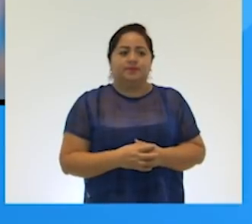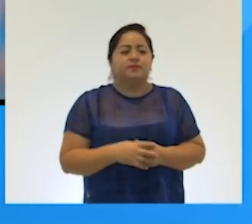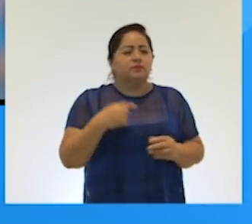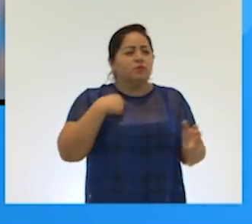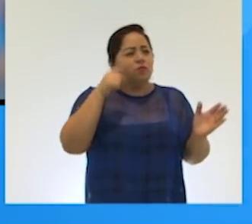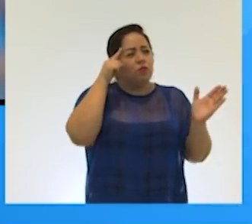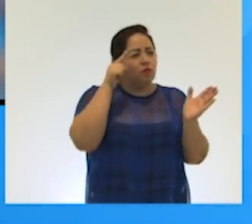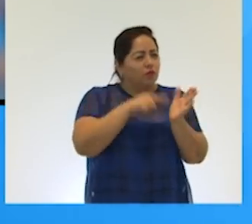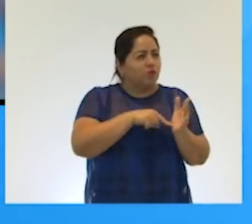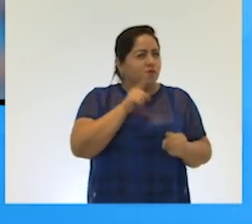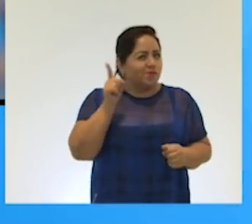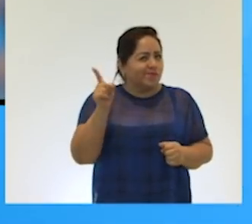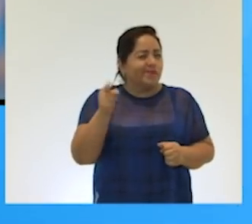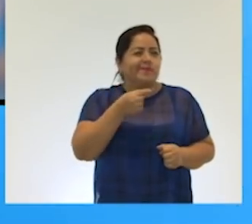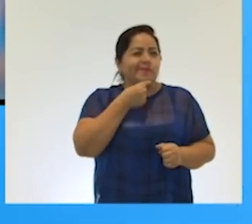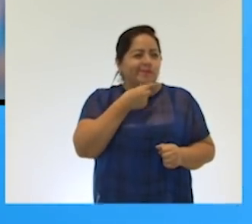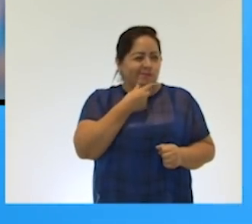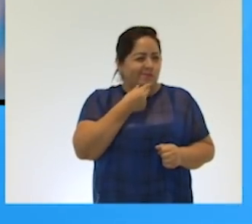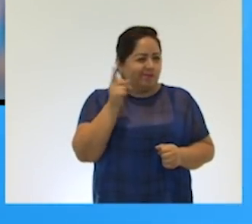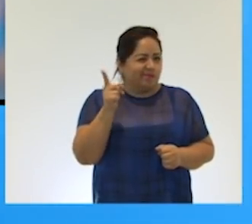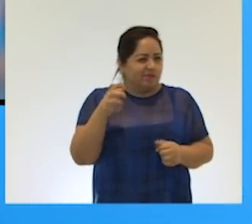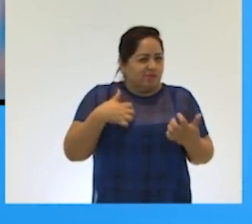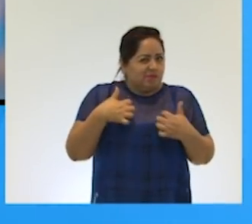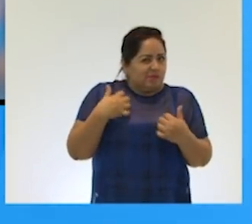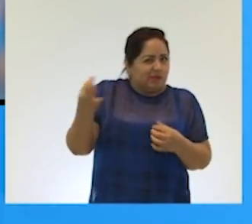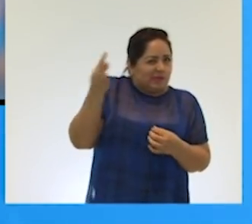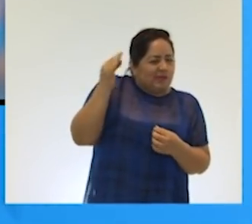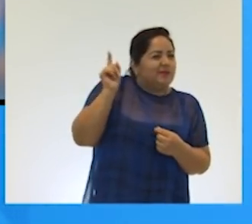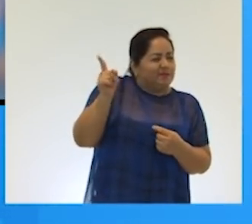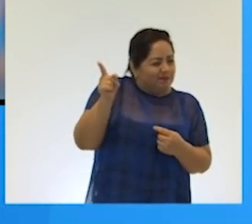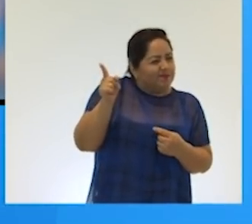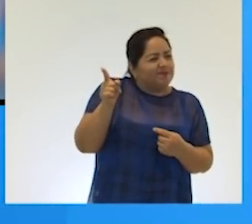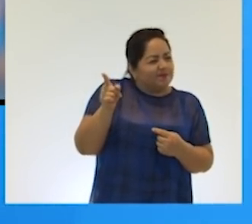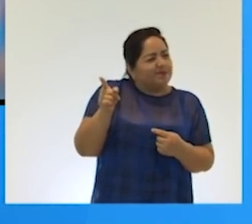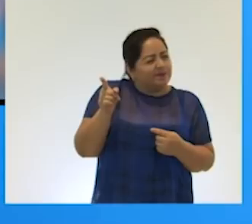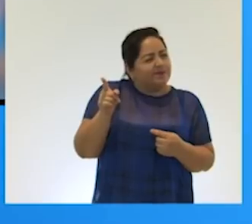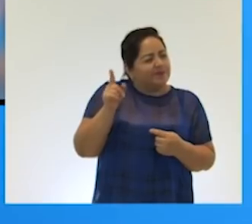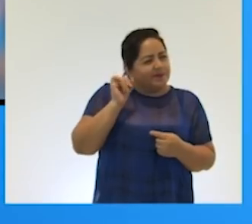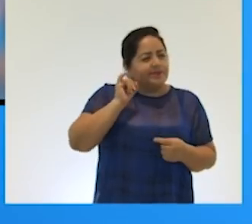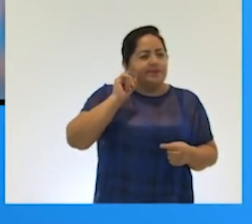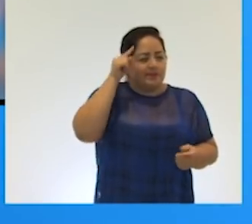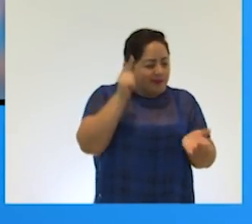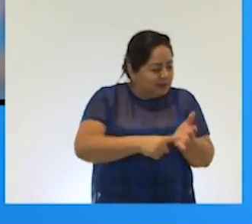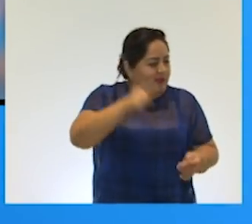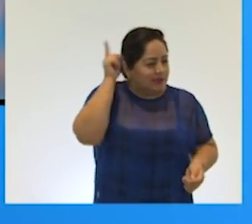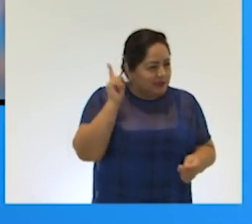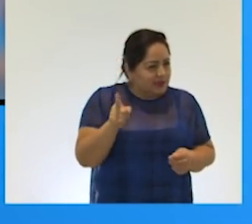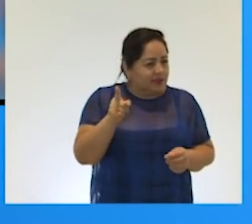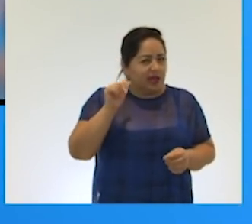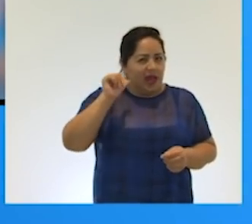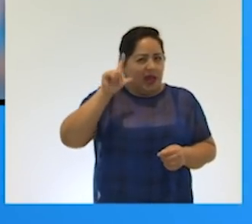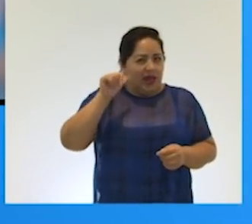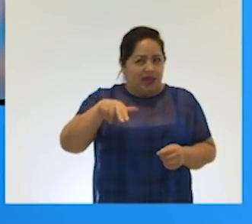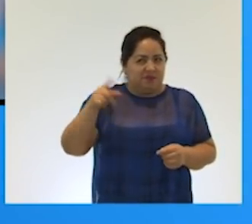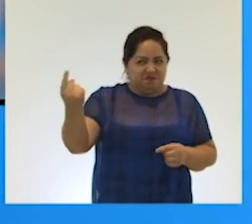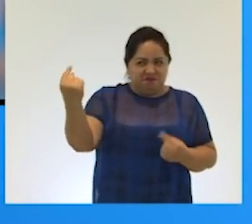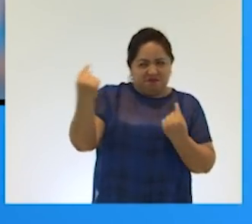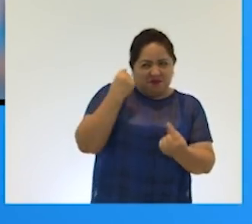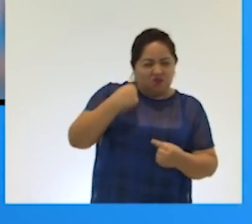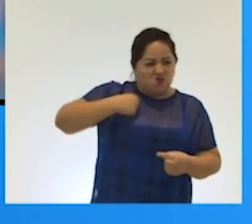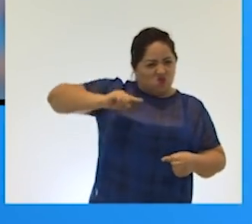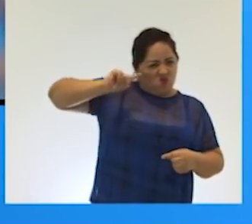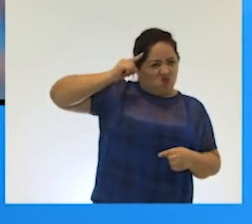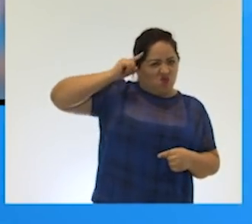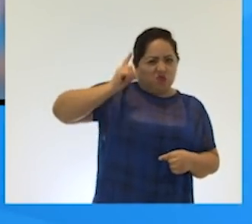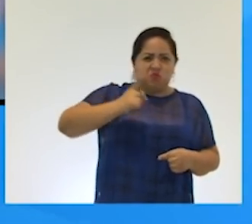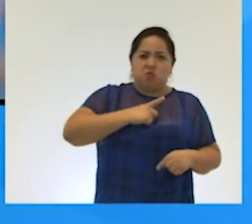Creo que el muchacho es el que me está alterando. Sí. Sí. Que Alan me diga que soy enojón